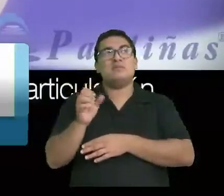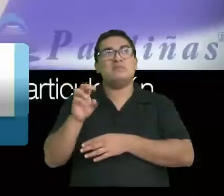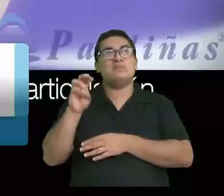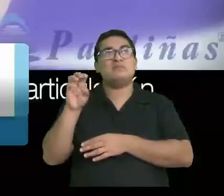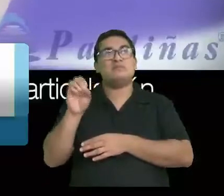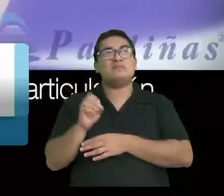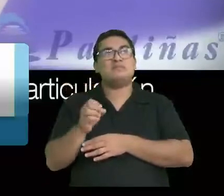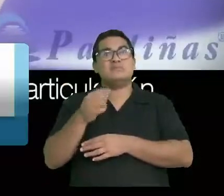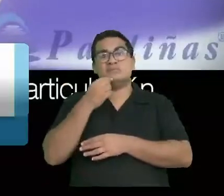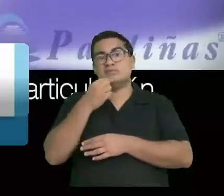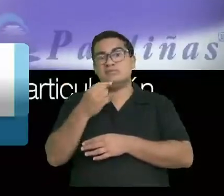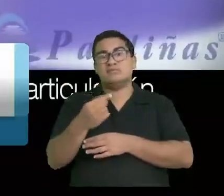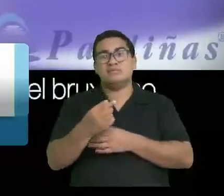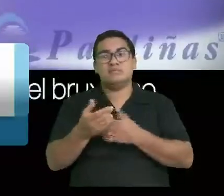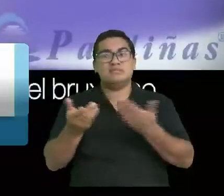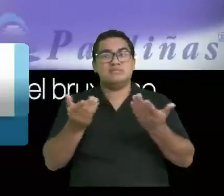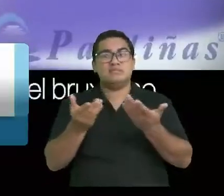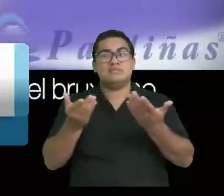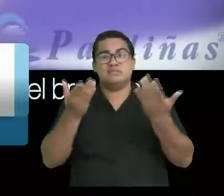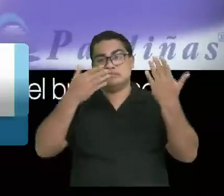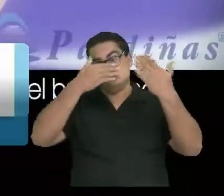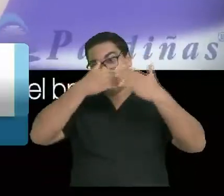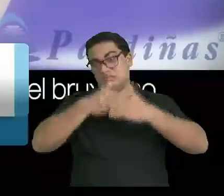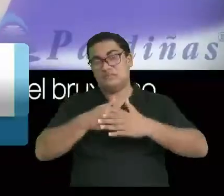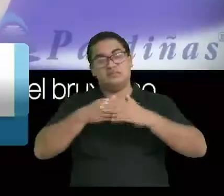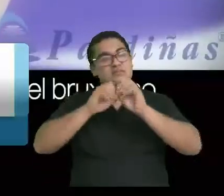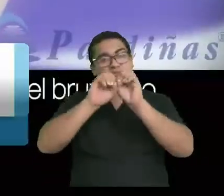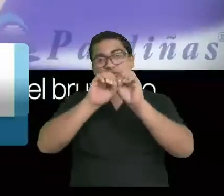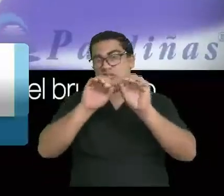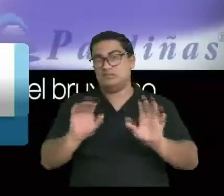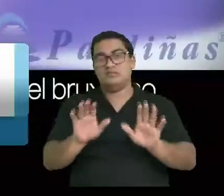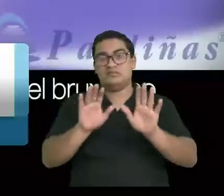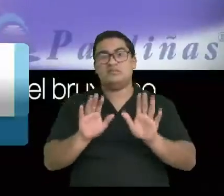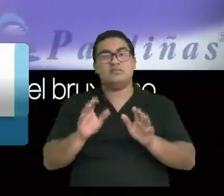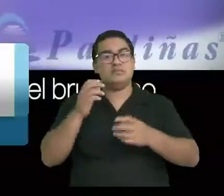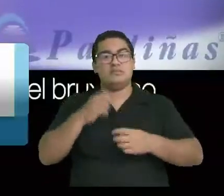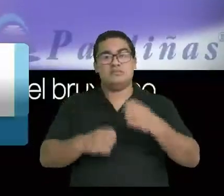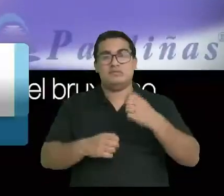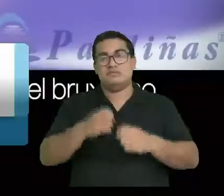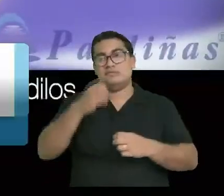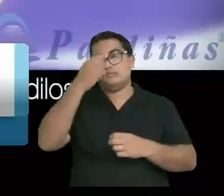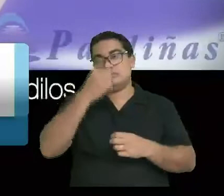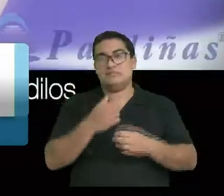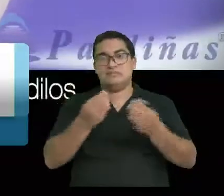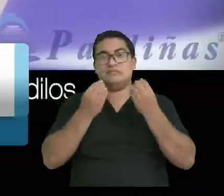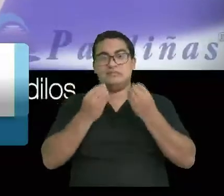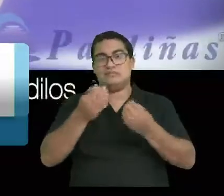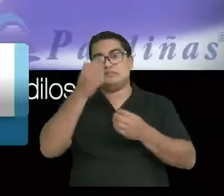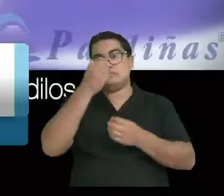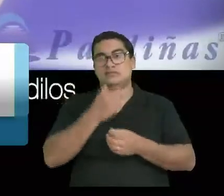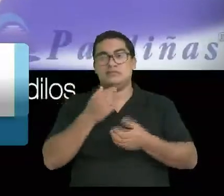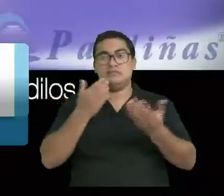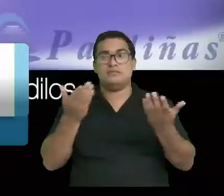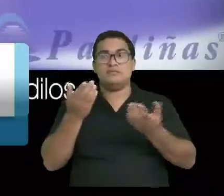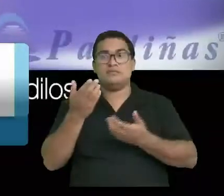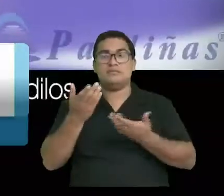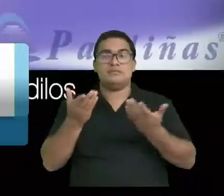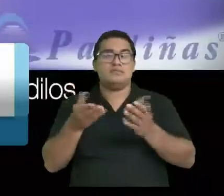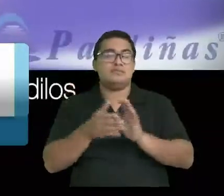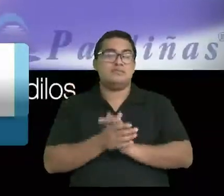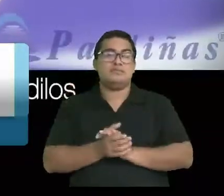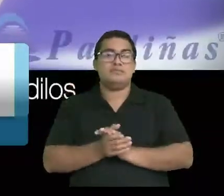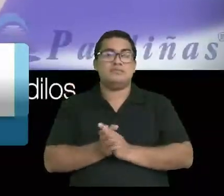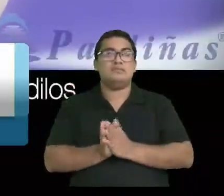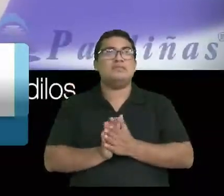el céntrico, diurno y nocturno. Es un problema muy serio, ¿verdad?, con ya manifestaciones dentales muy